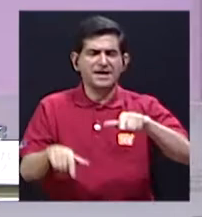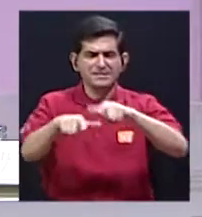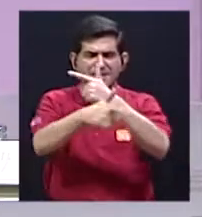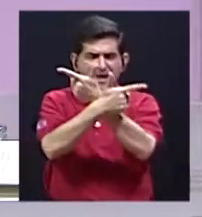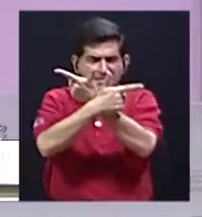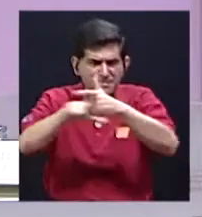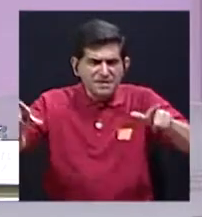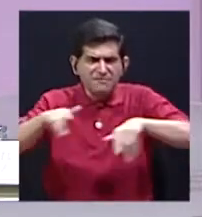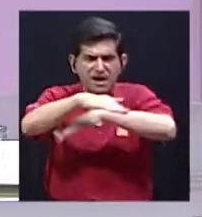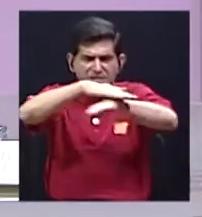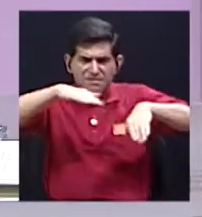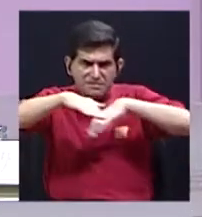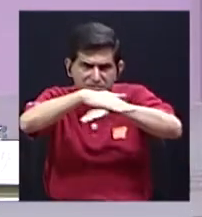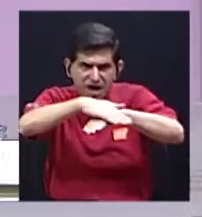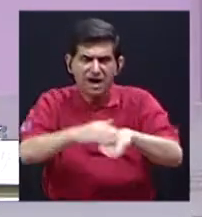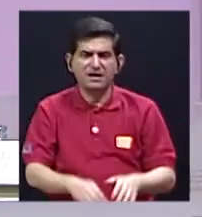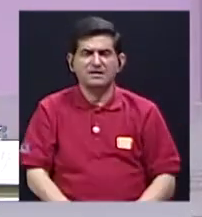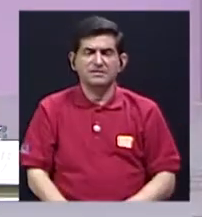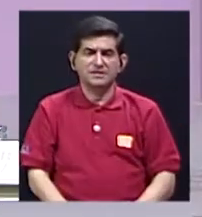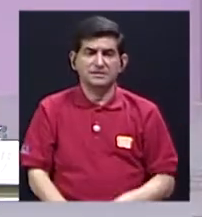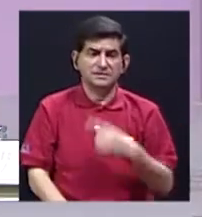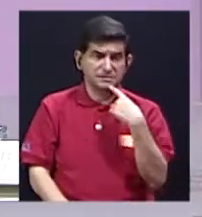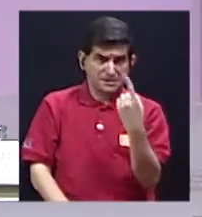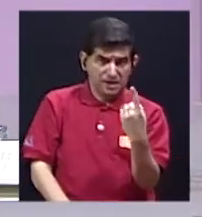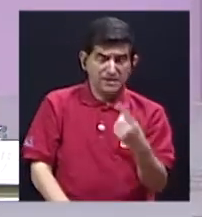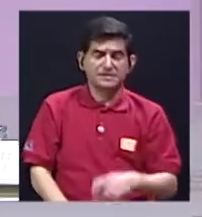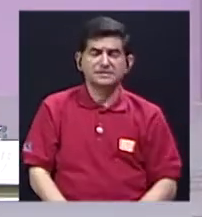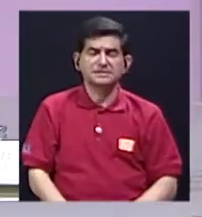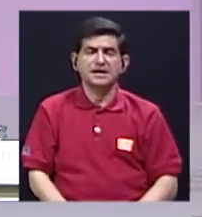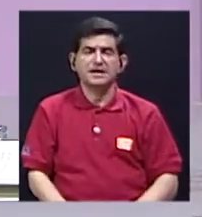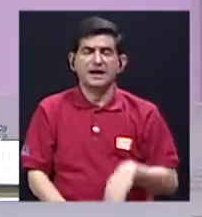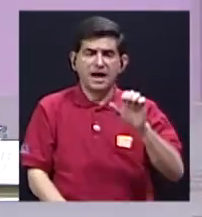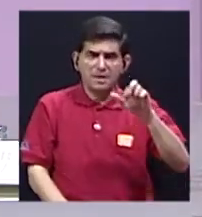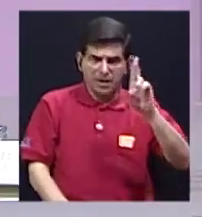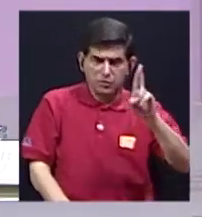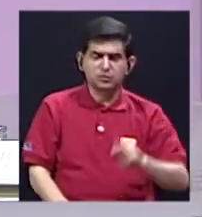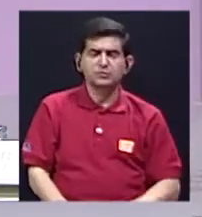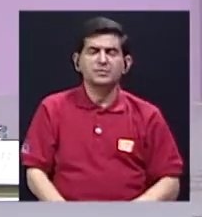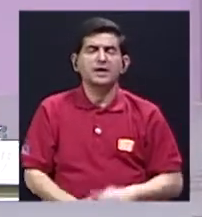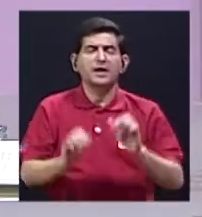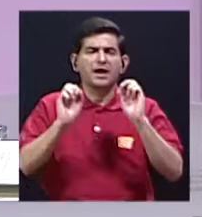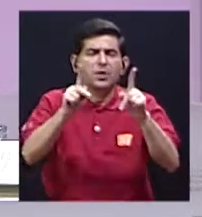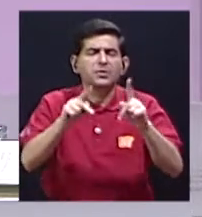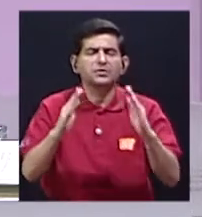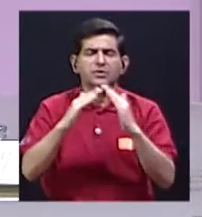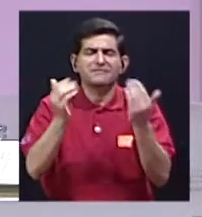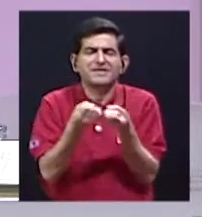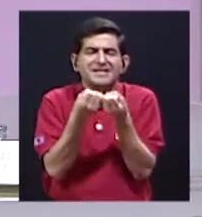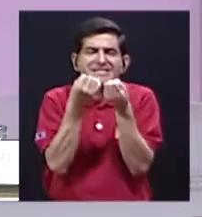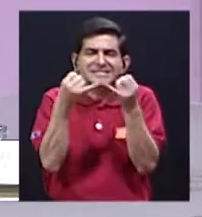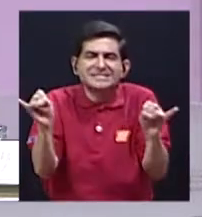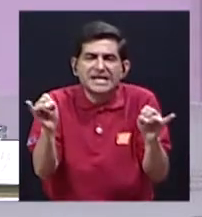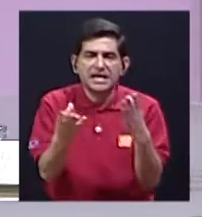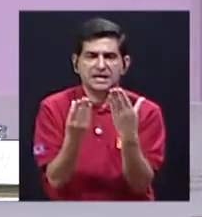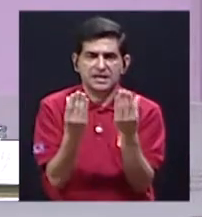fundamentales que llamarlos precisamente la libertad de vivir sin miedo y